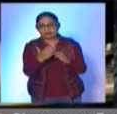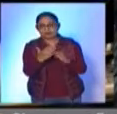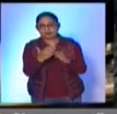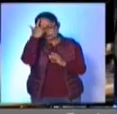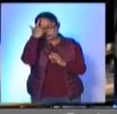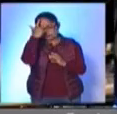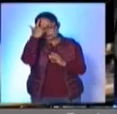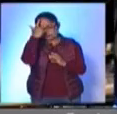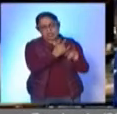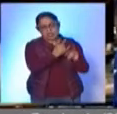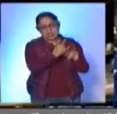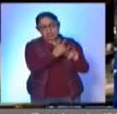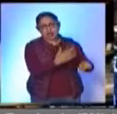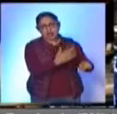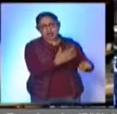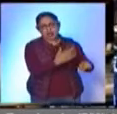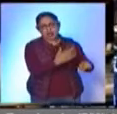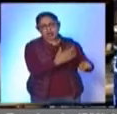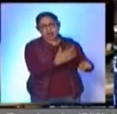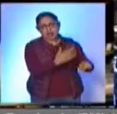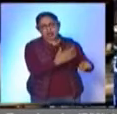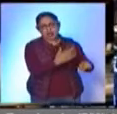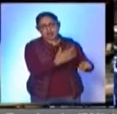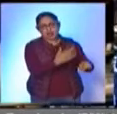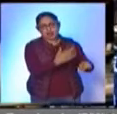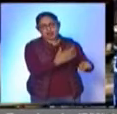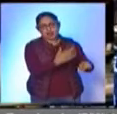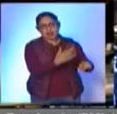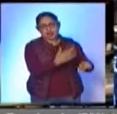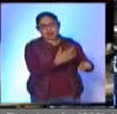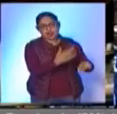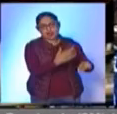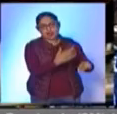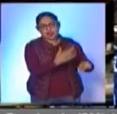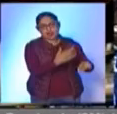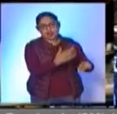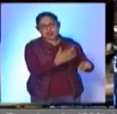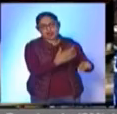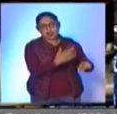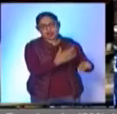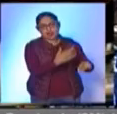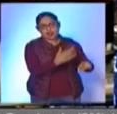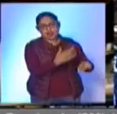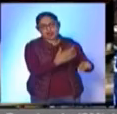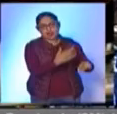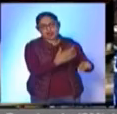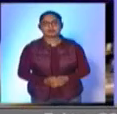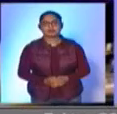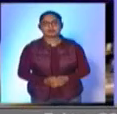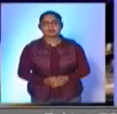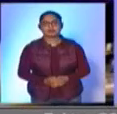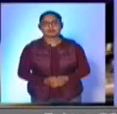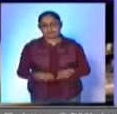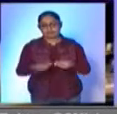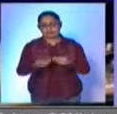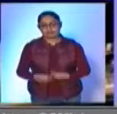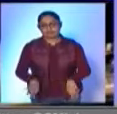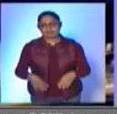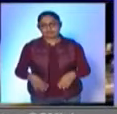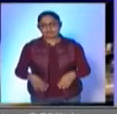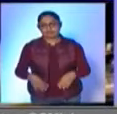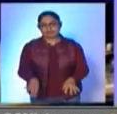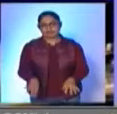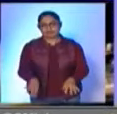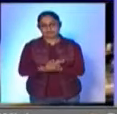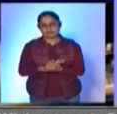cabaña. Con imágenes de Juan Carlos Contreras, reportó Mayra Hurtado. Las pérdidas económicas